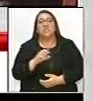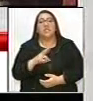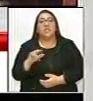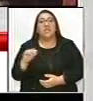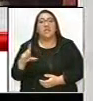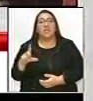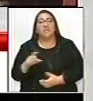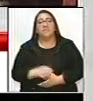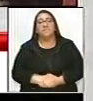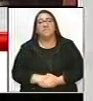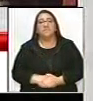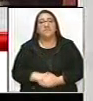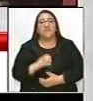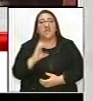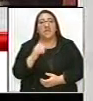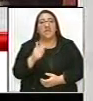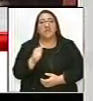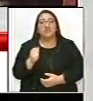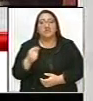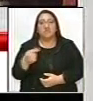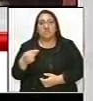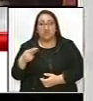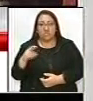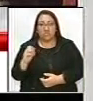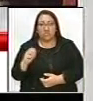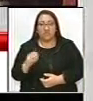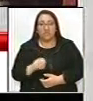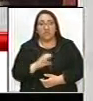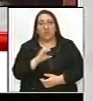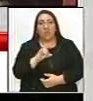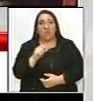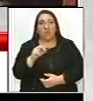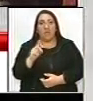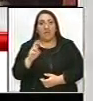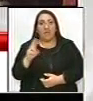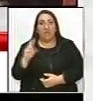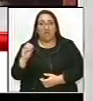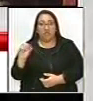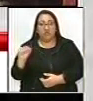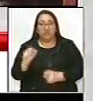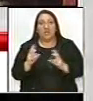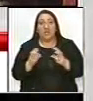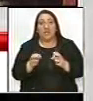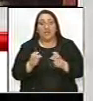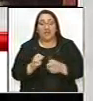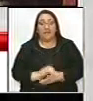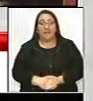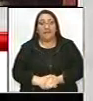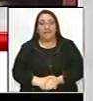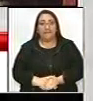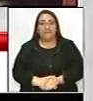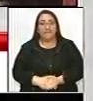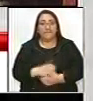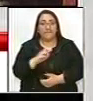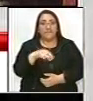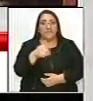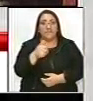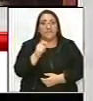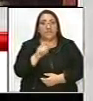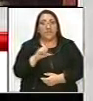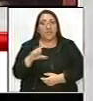Rodríguez. Castro Grandes. Cuadros Candia. Galarreta Velarde. Mantilla